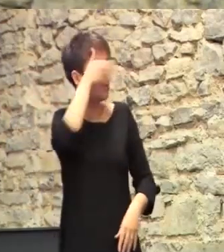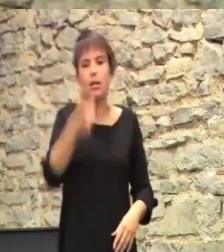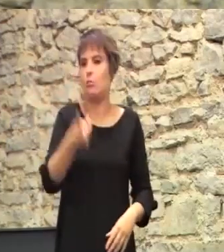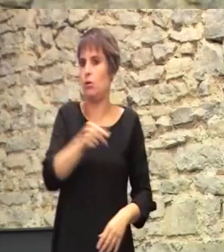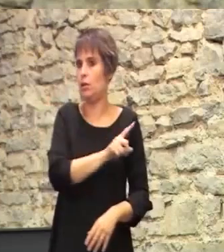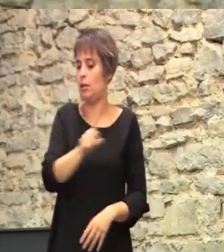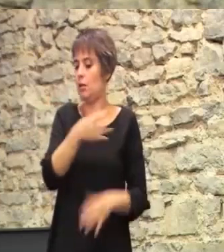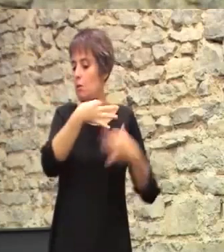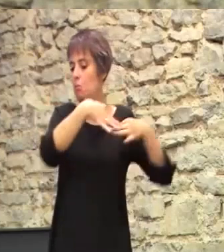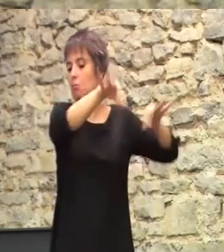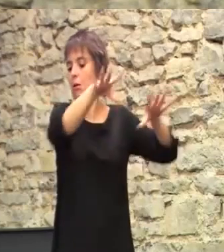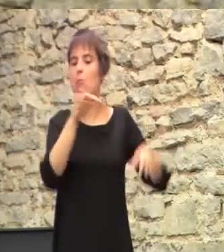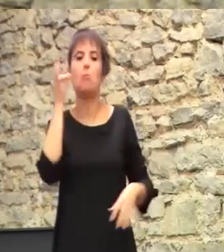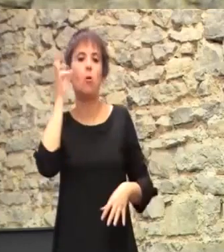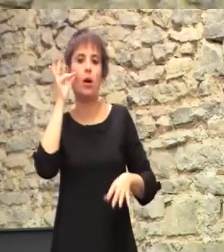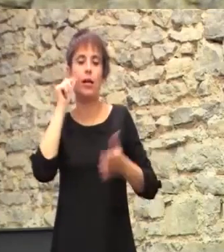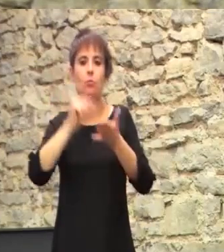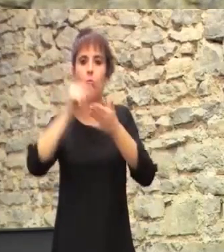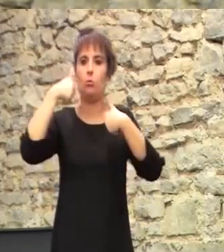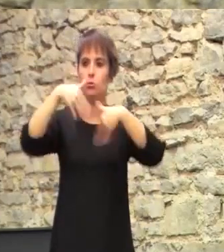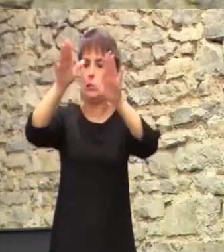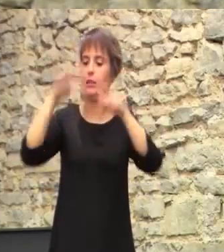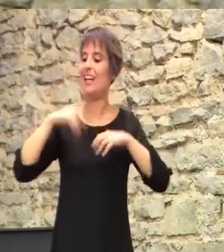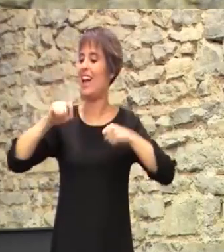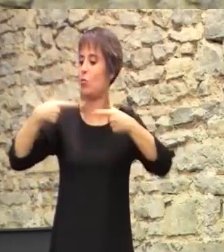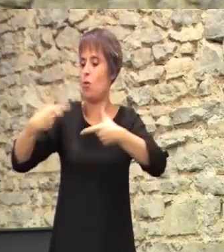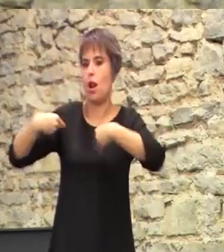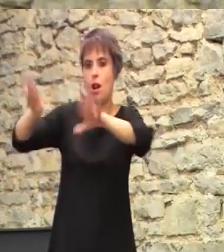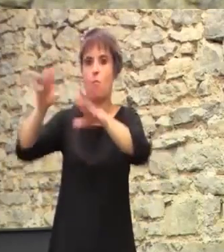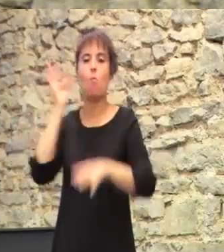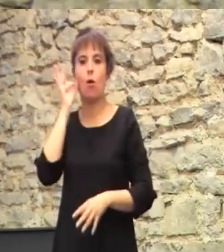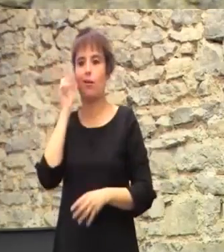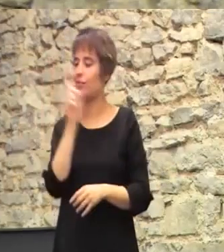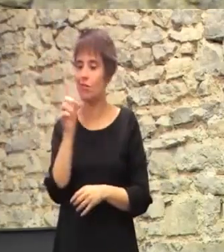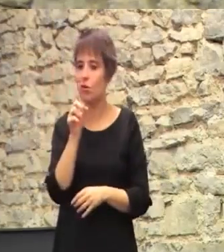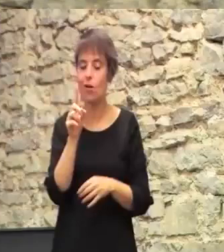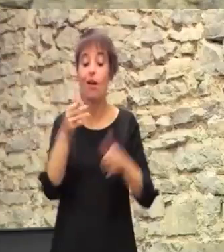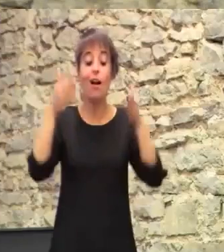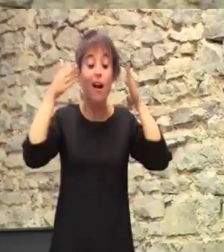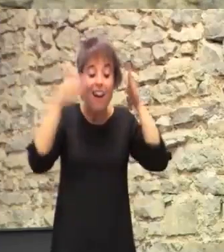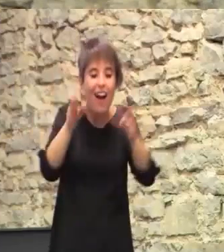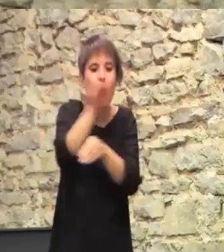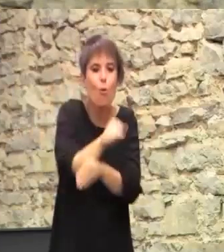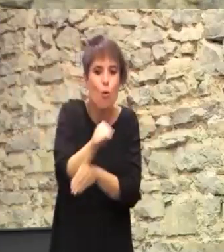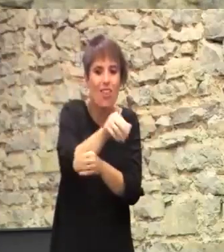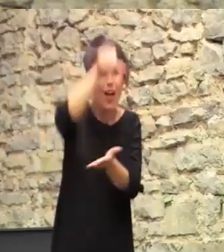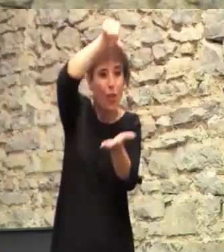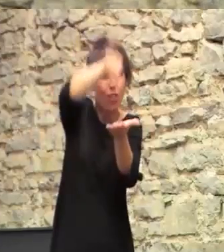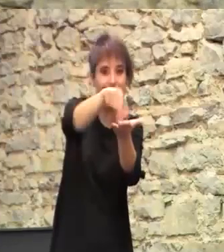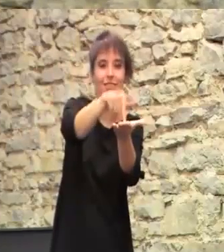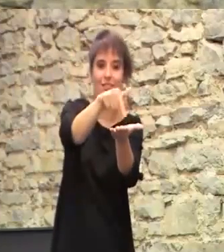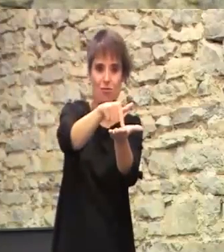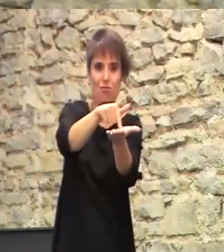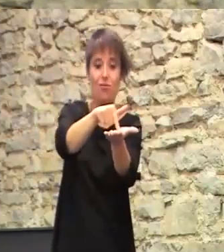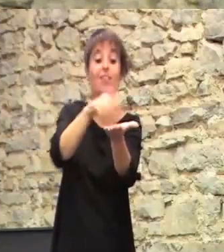importantes y se los asignamos a las mujeres como condición natural no no los cuidados en el centro de la vida y a